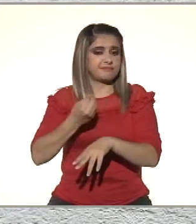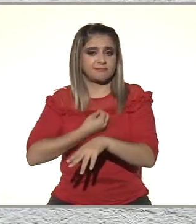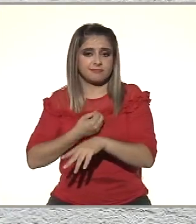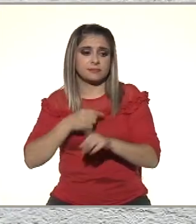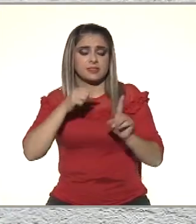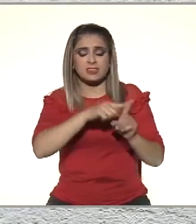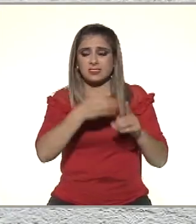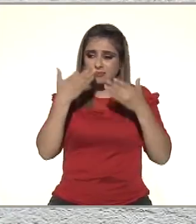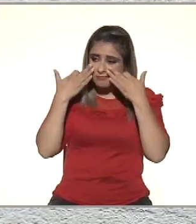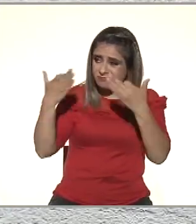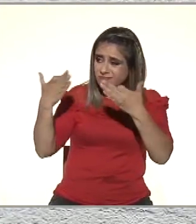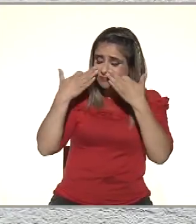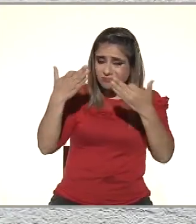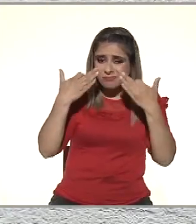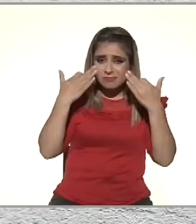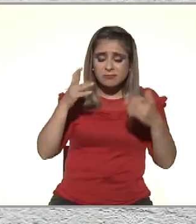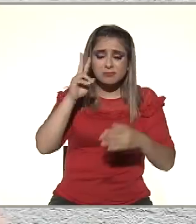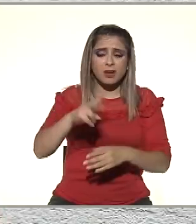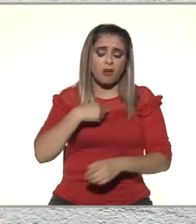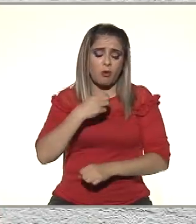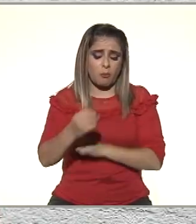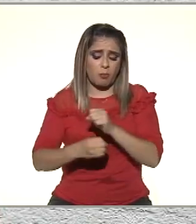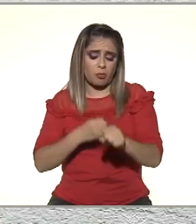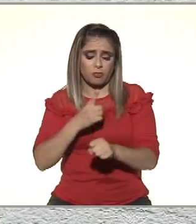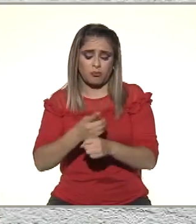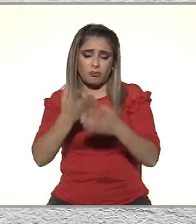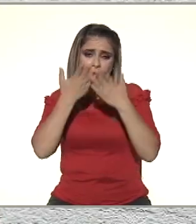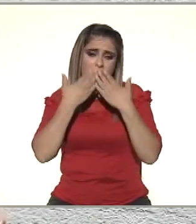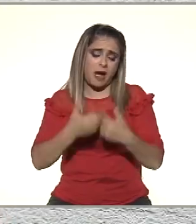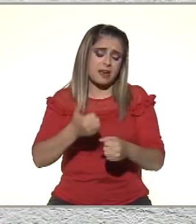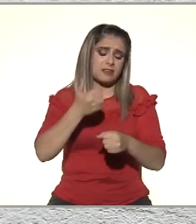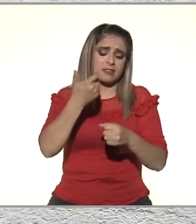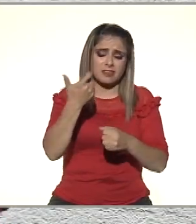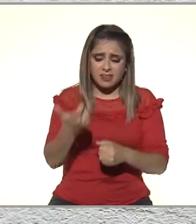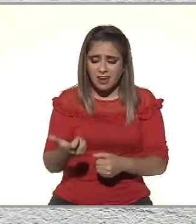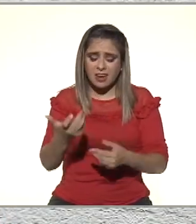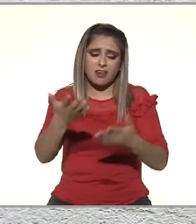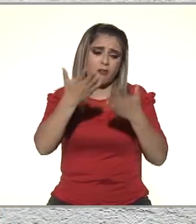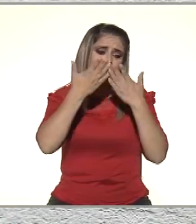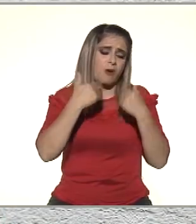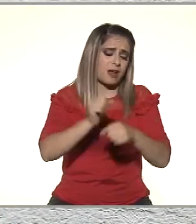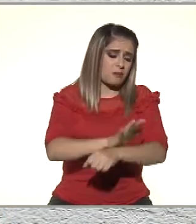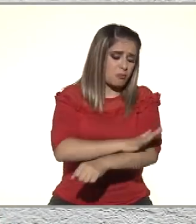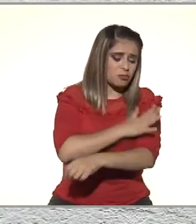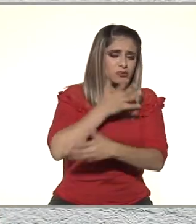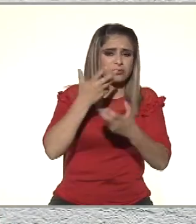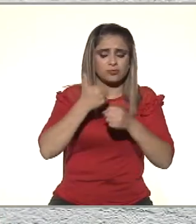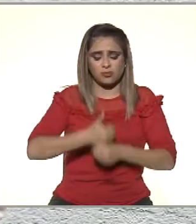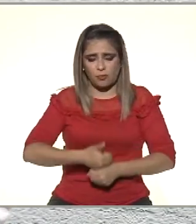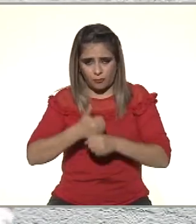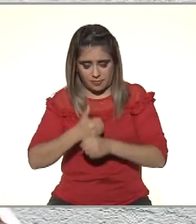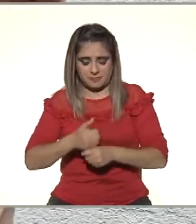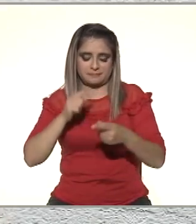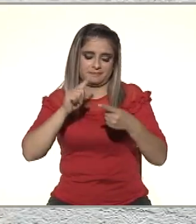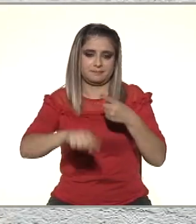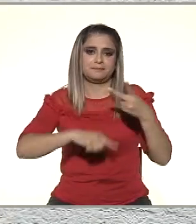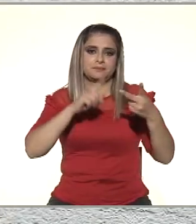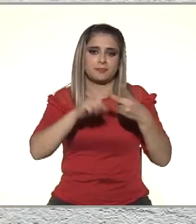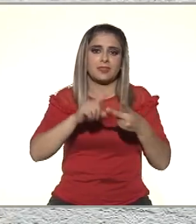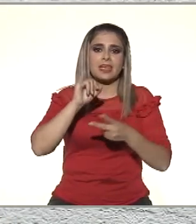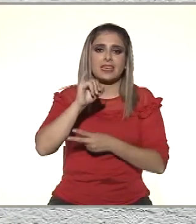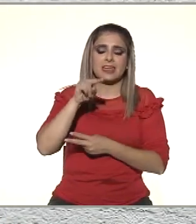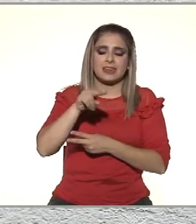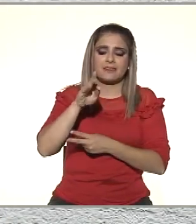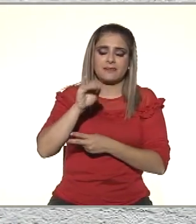un mundo con pocas oportunidades, no solo económicas, sino también emocionales. Otra,